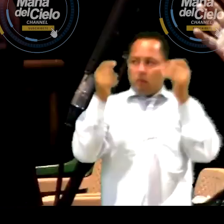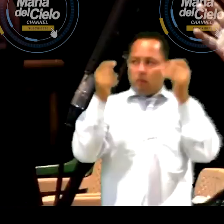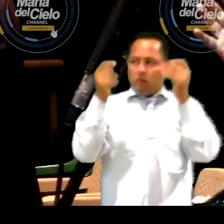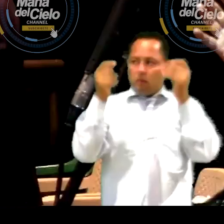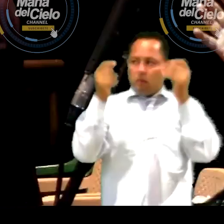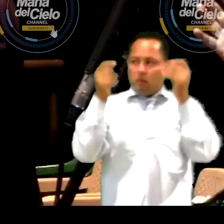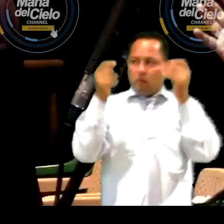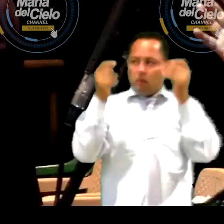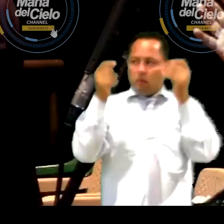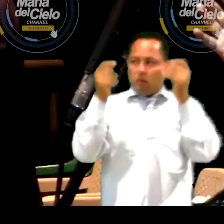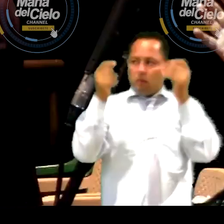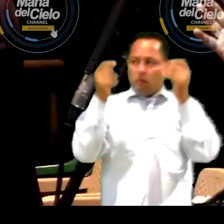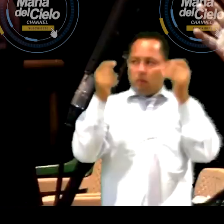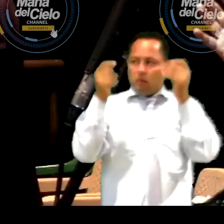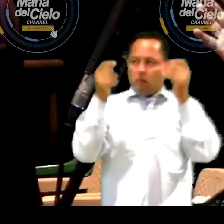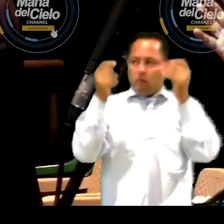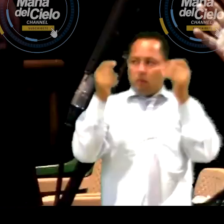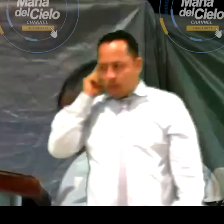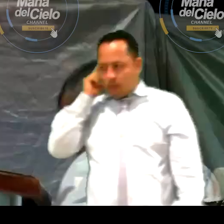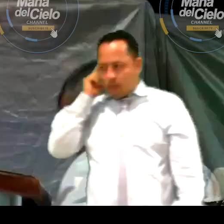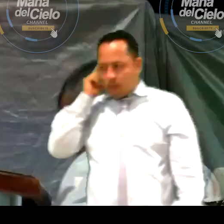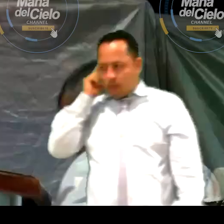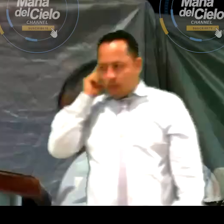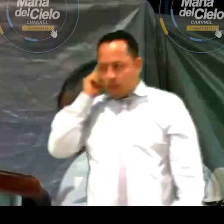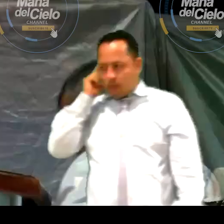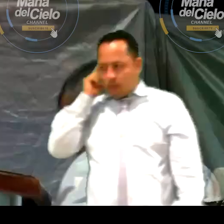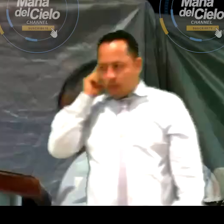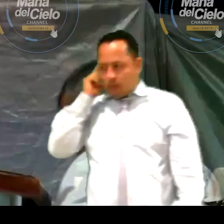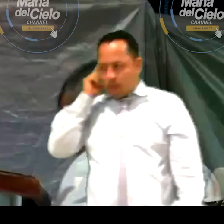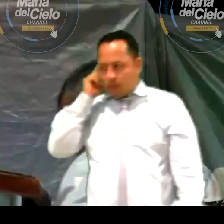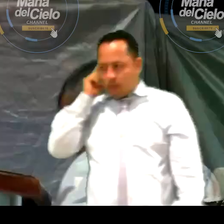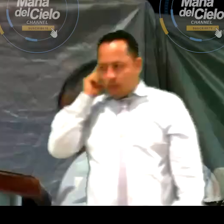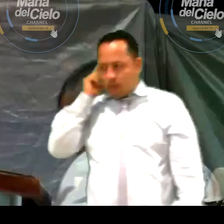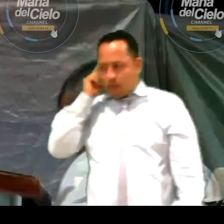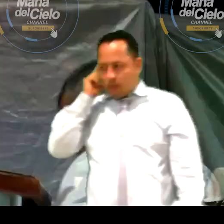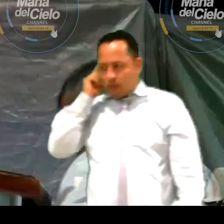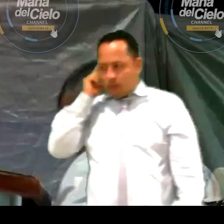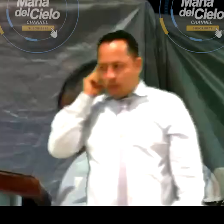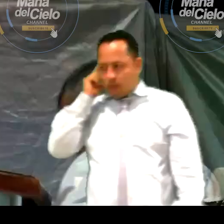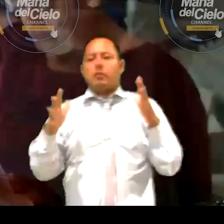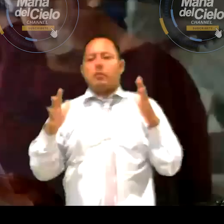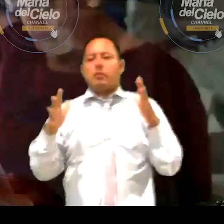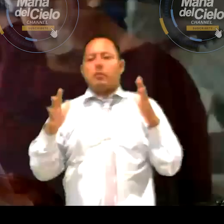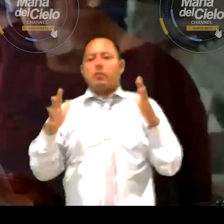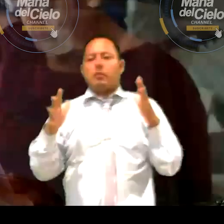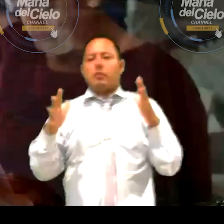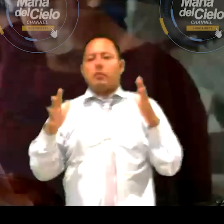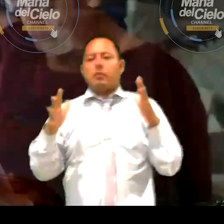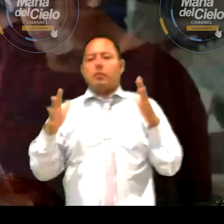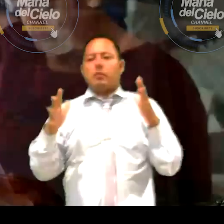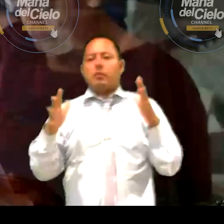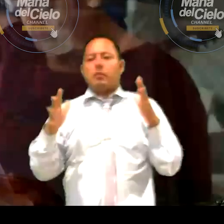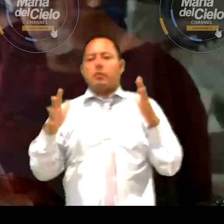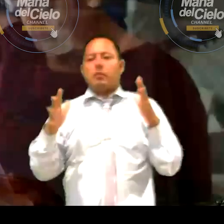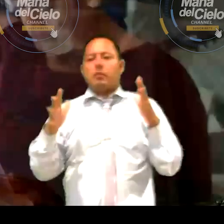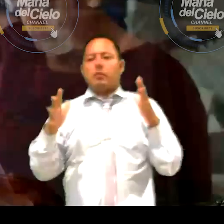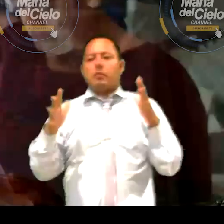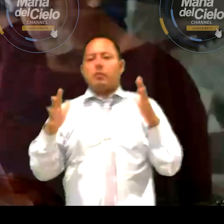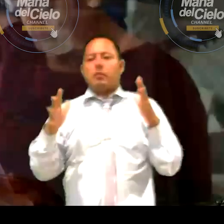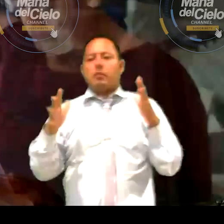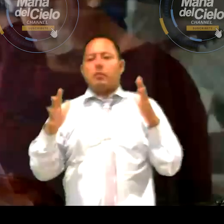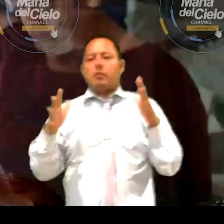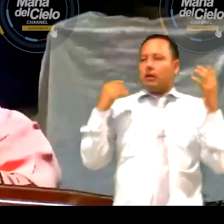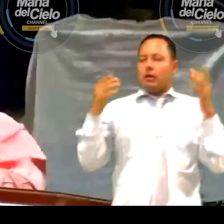Vamos a imponer manos, pastores. Mire, aquí hay gente necesitada del Señor. Qué bueno que algunos descendieran.